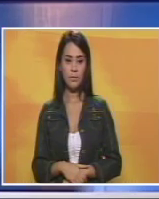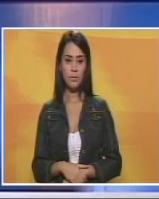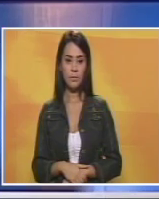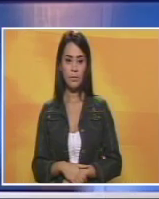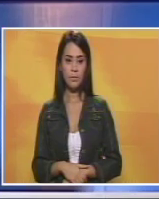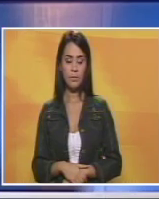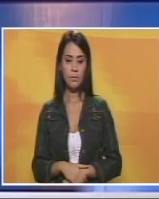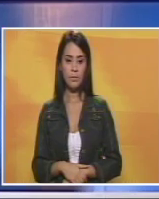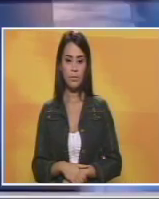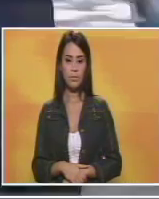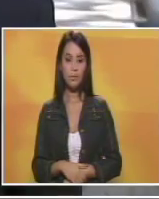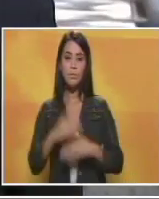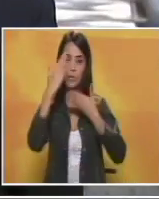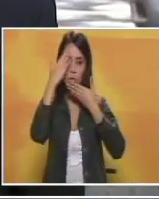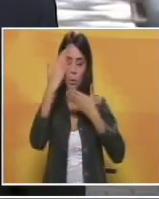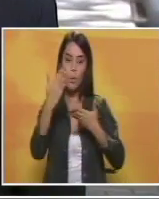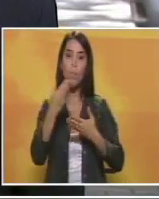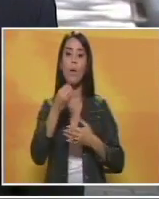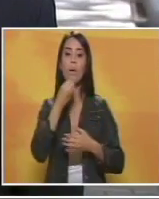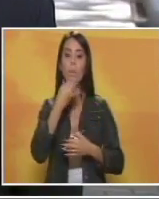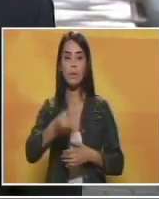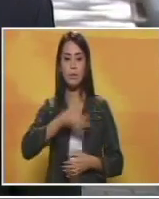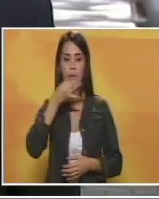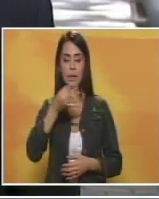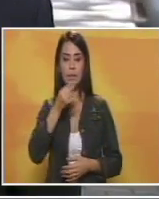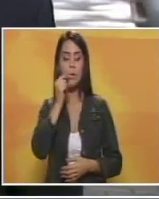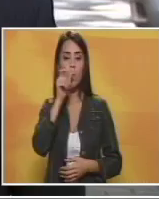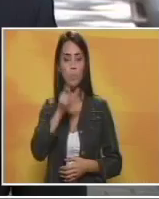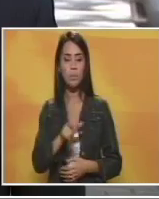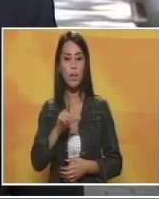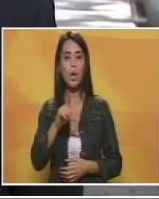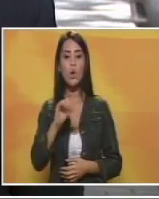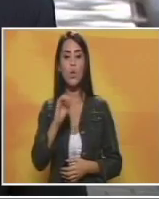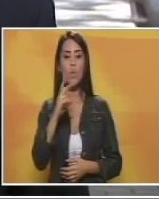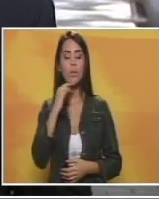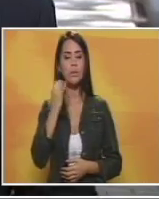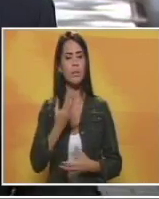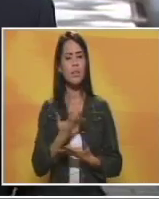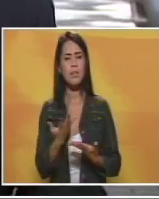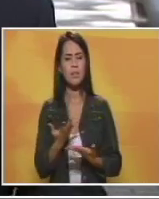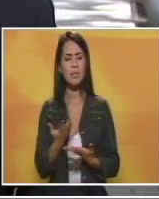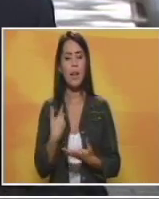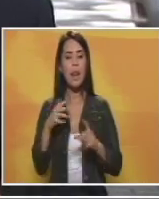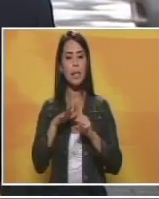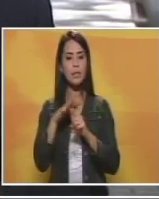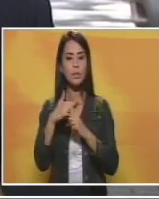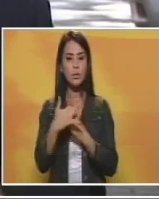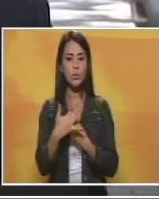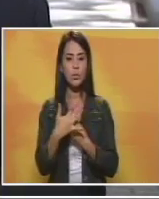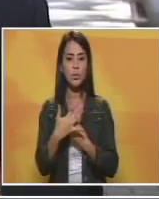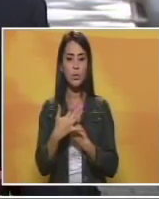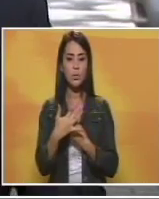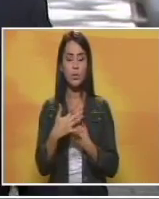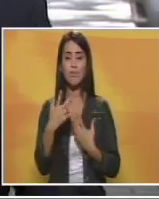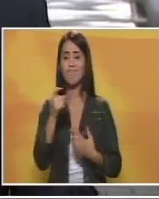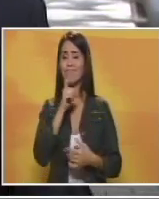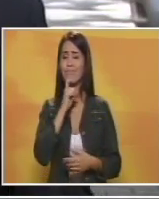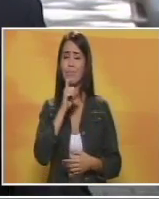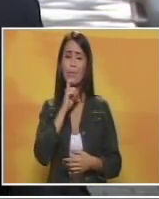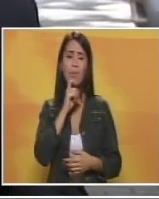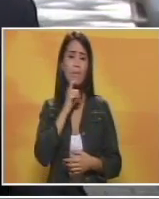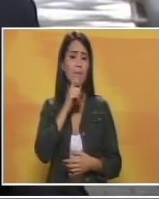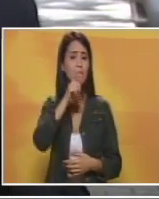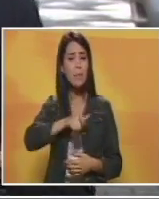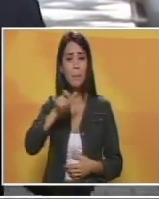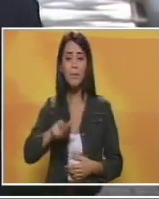Hola, muchísimas gracias, amigo. Buenas tardes. Luis Alberto Salazar dijo que la situación se vuelve más complicada para los